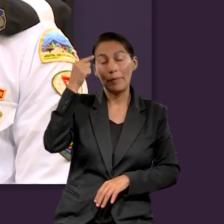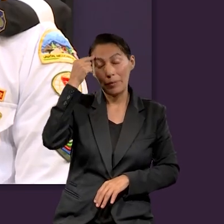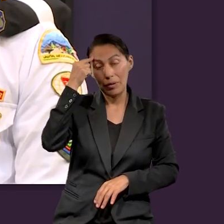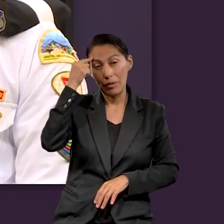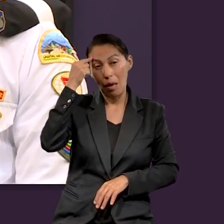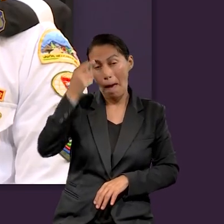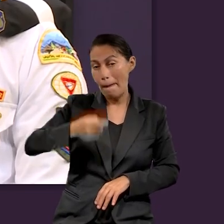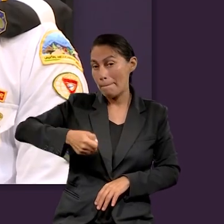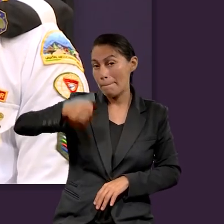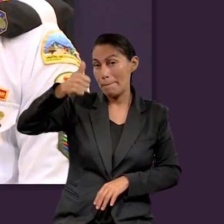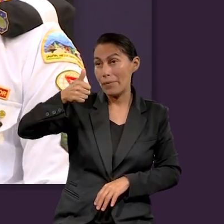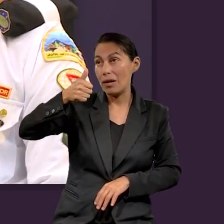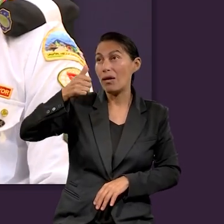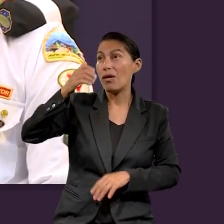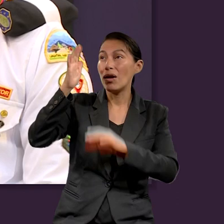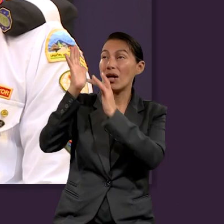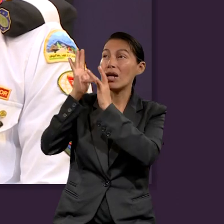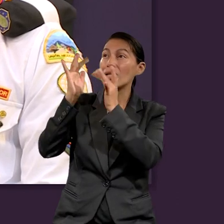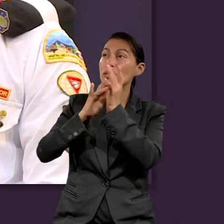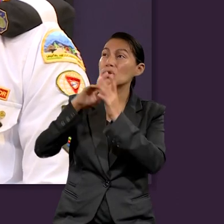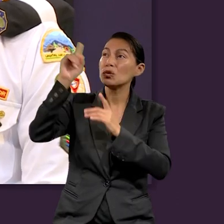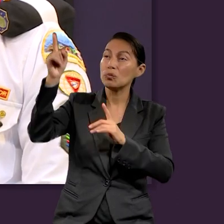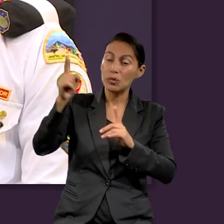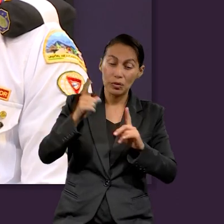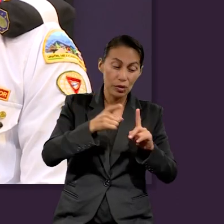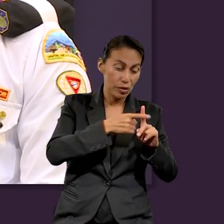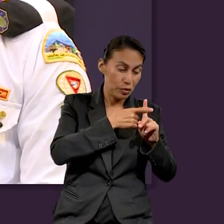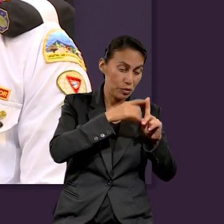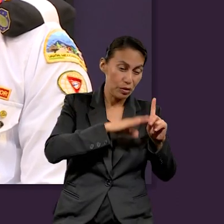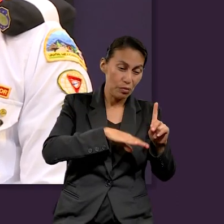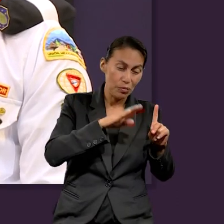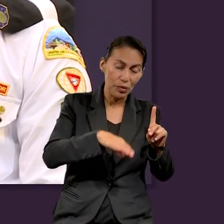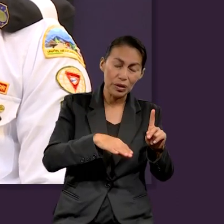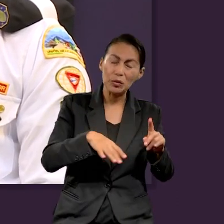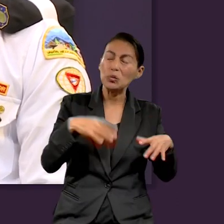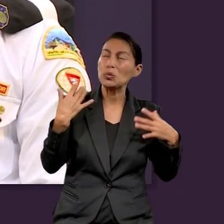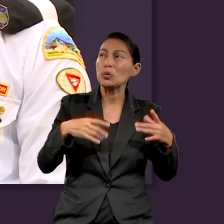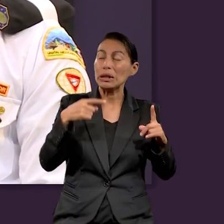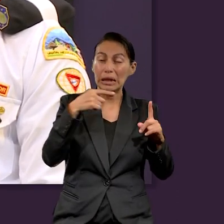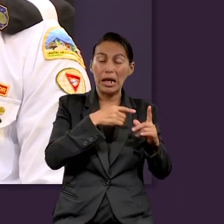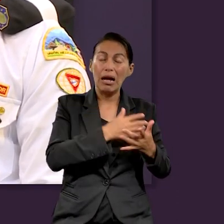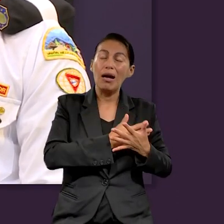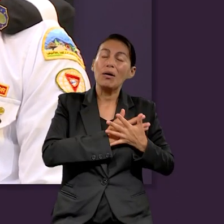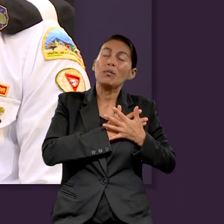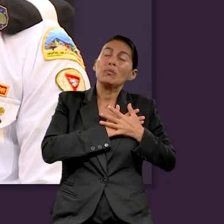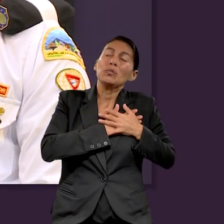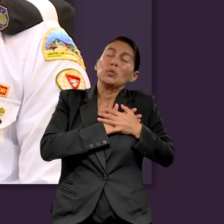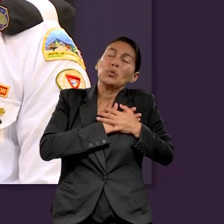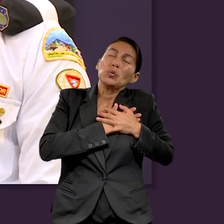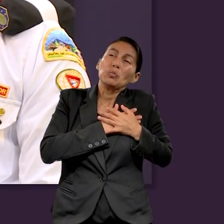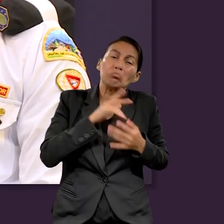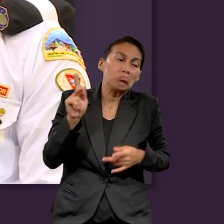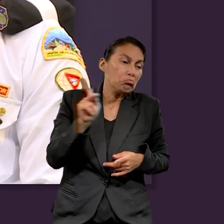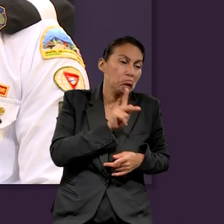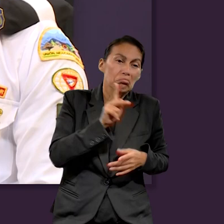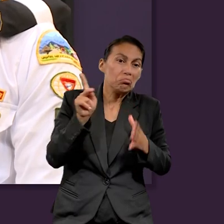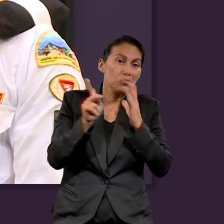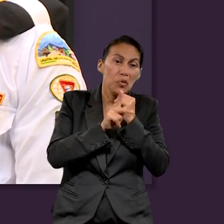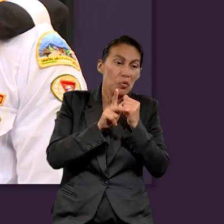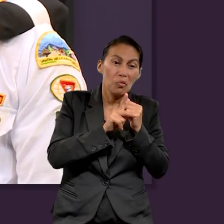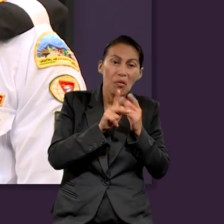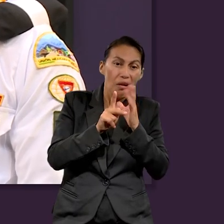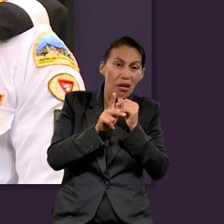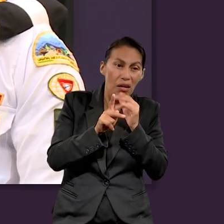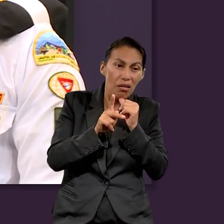sin embargo creo que me quedo con el principio el sacrificio de Cristo es algo que nos muestra el amor